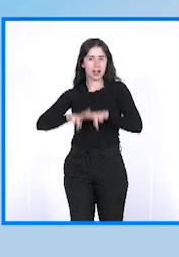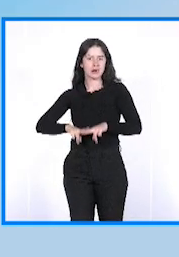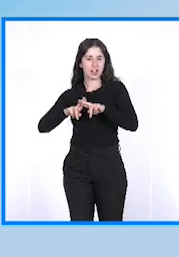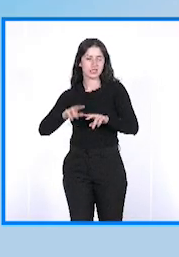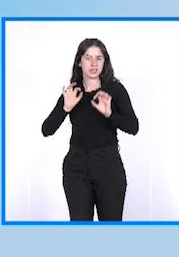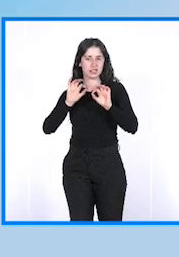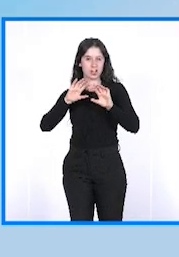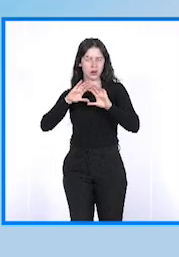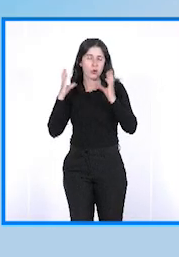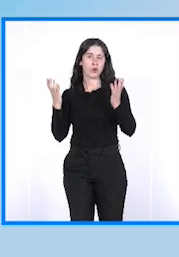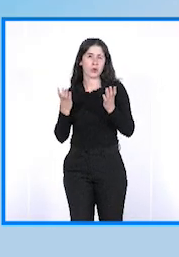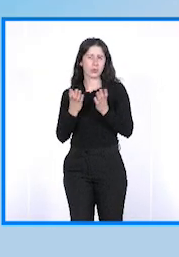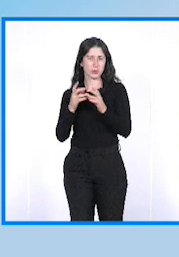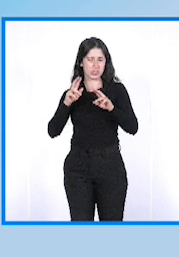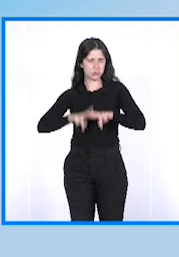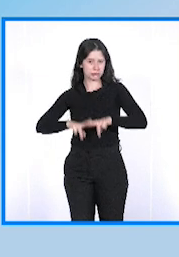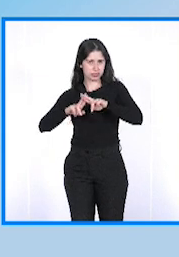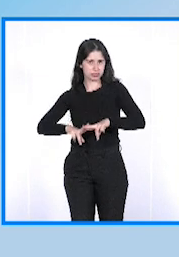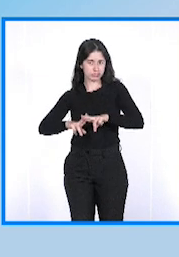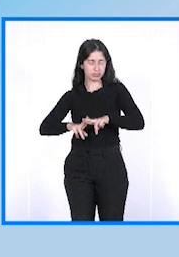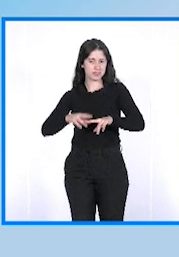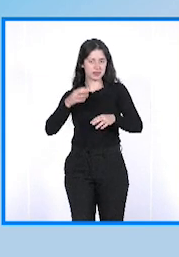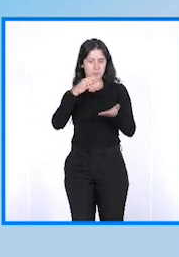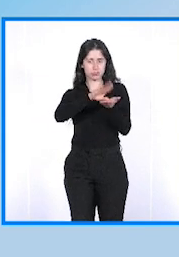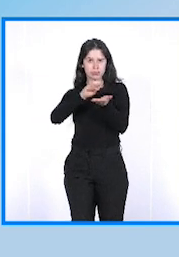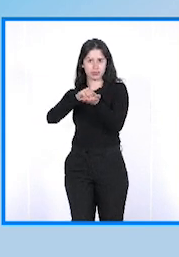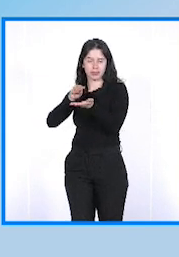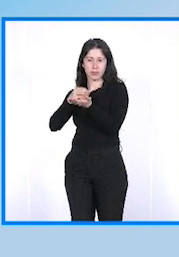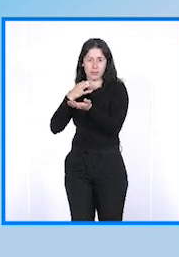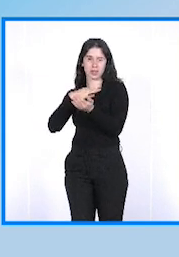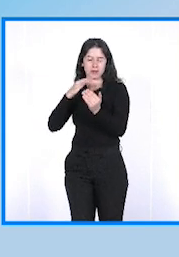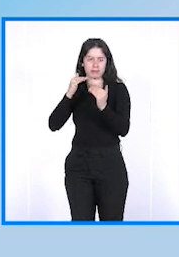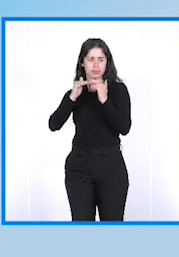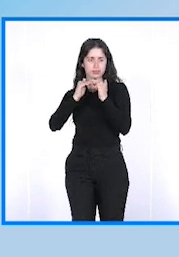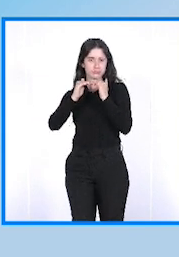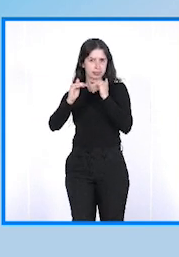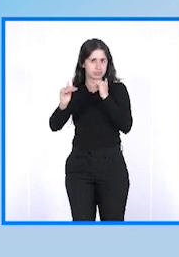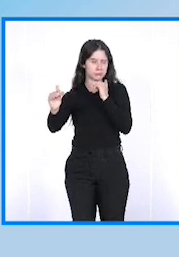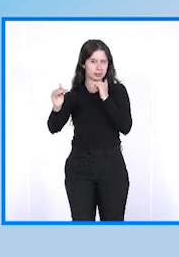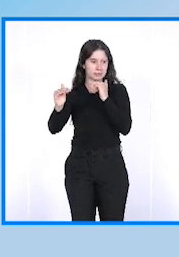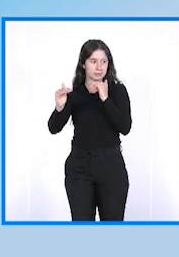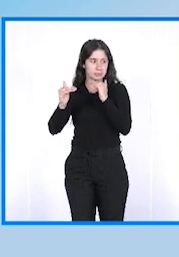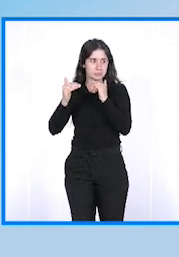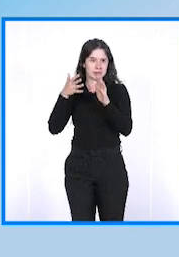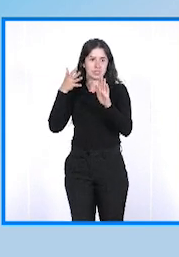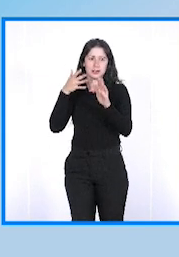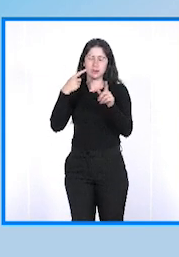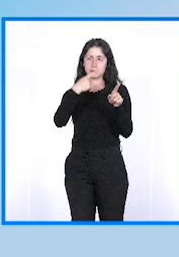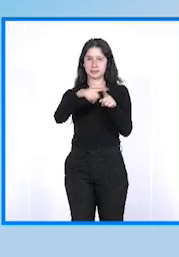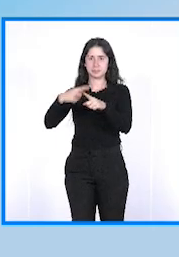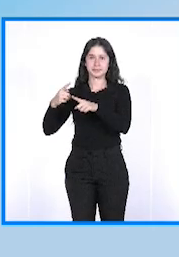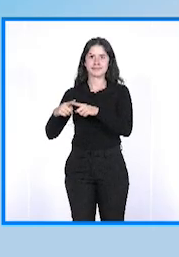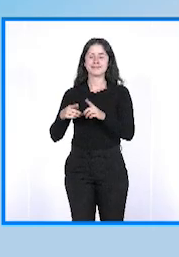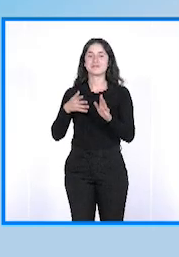Vero de análisis nos alcance la muestra que hemos cogido es muy heterogénea y depende mucho también de la conformación de la unidad de convivencia